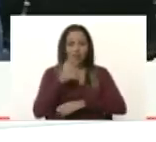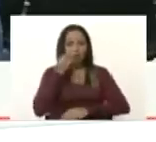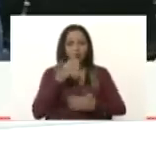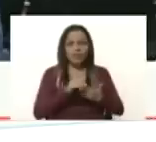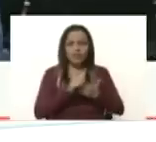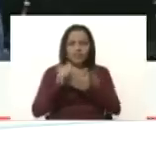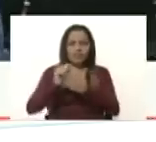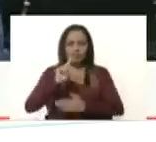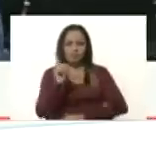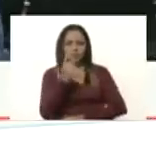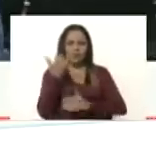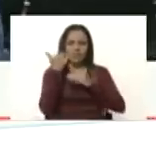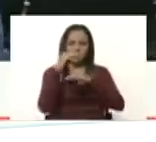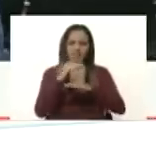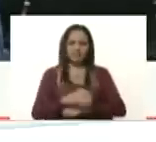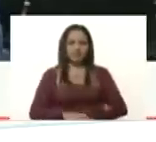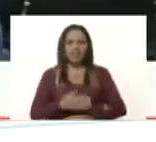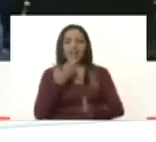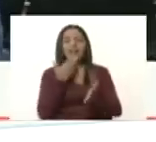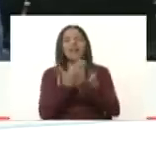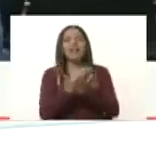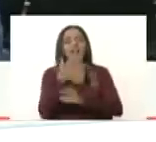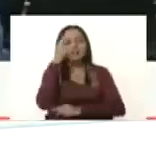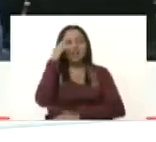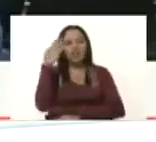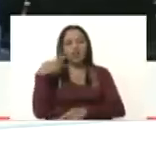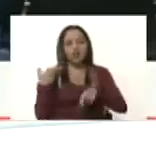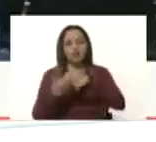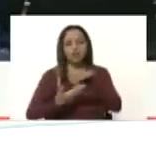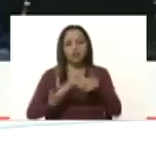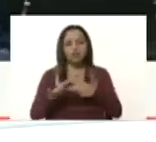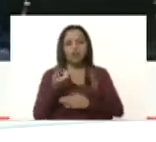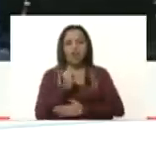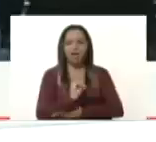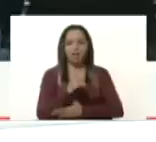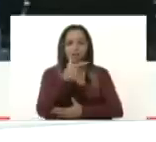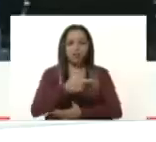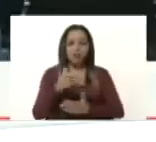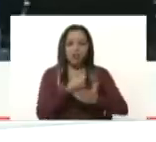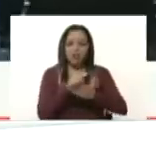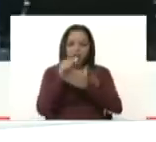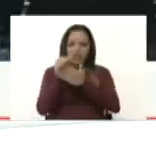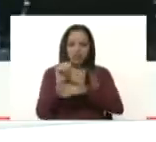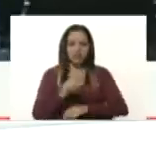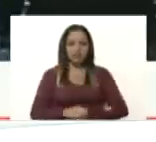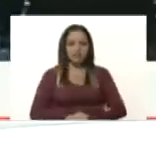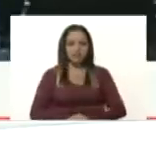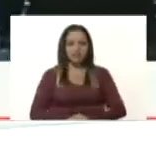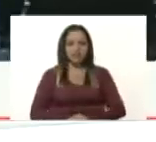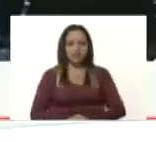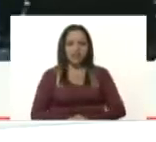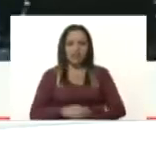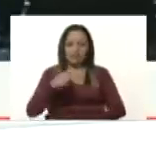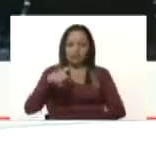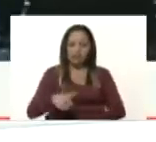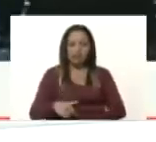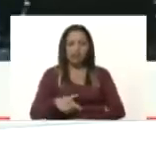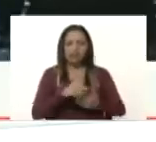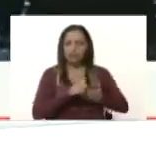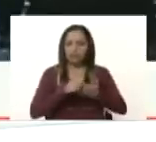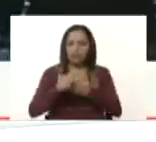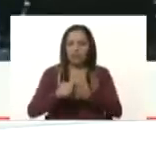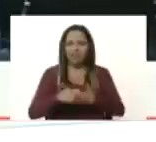nivel. Gracias a Dios y a la revolución tenemos este liderazgo, esta legitimidad real, esta